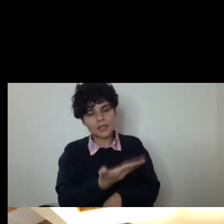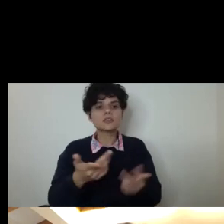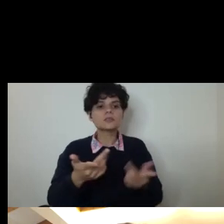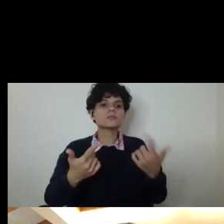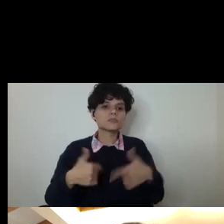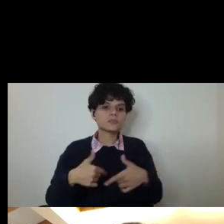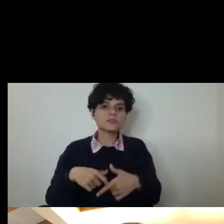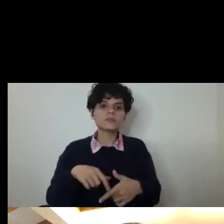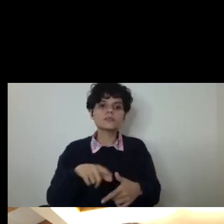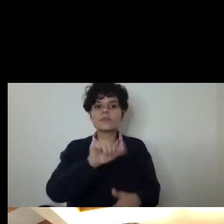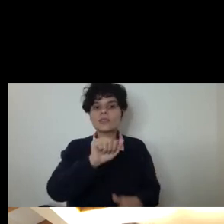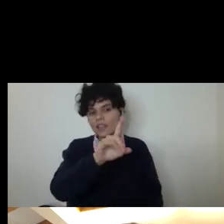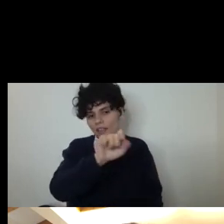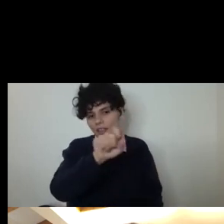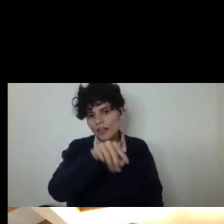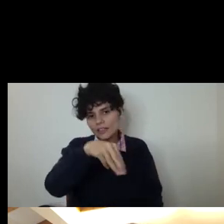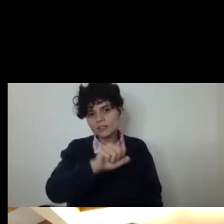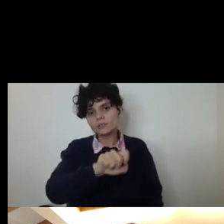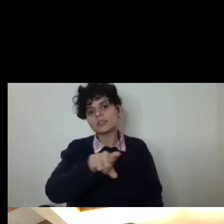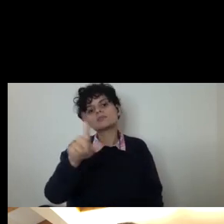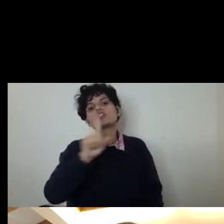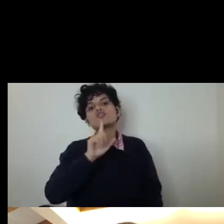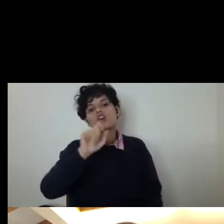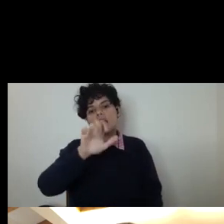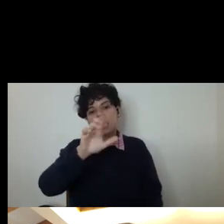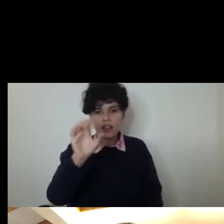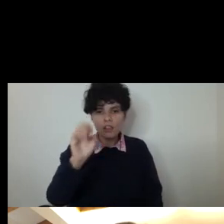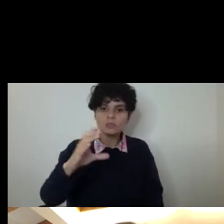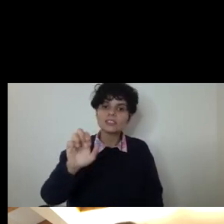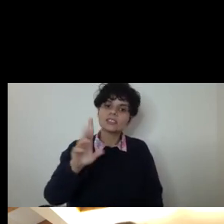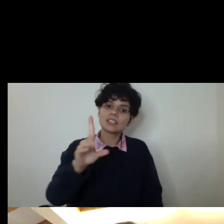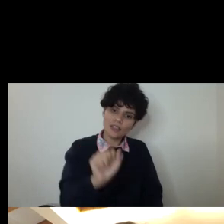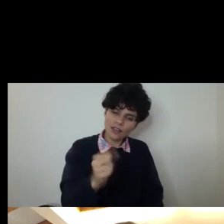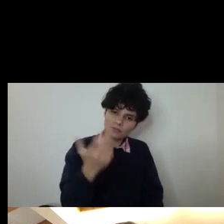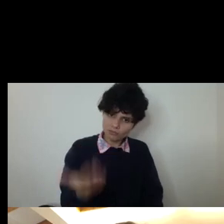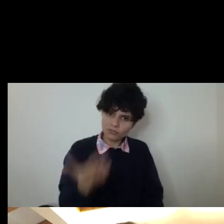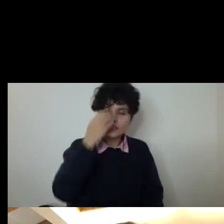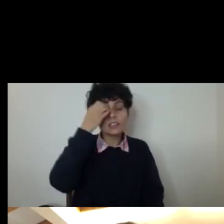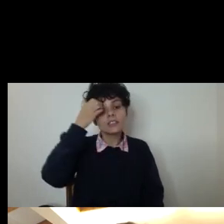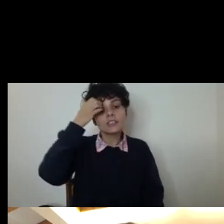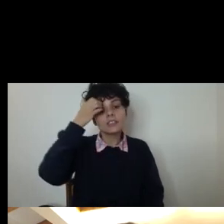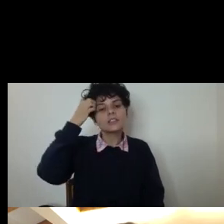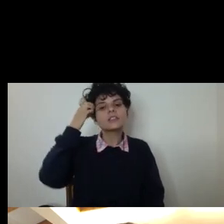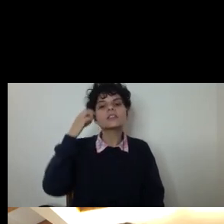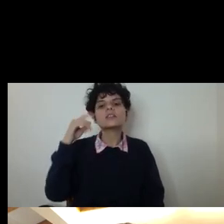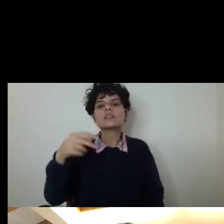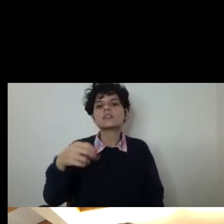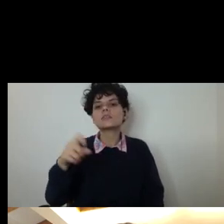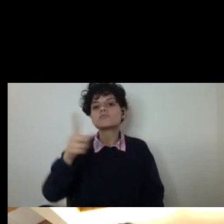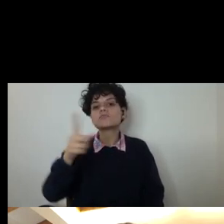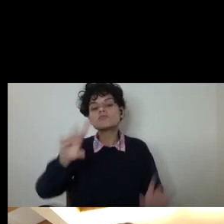Dafne Ramírez, Jorge Toledo, Mauricio Cerda, ahora sí que lo puedo nombrar, Stephen Harten y Andrea Paula